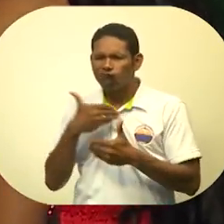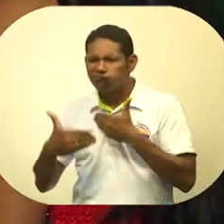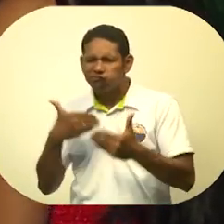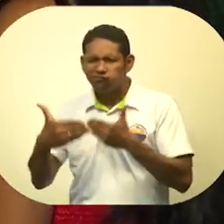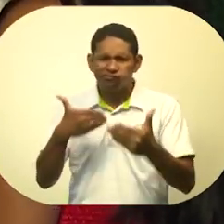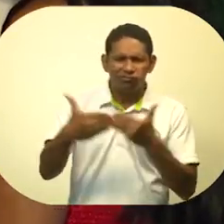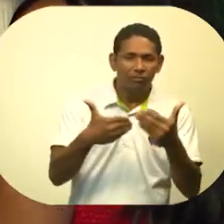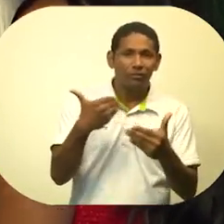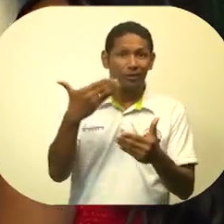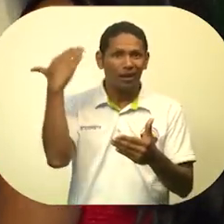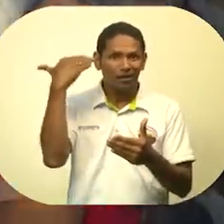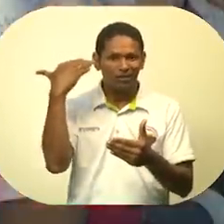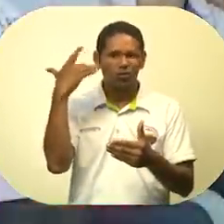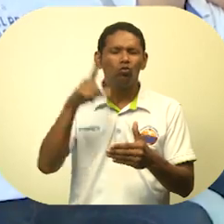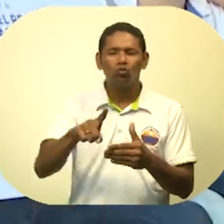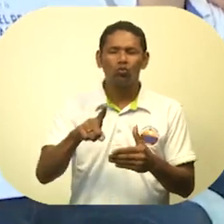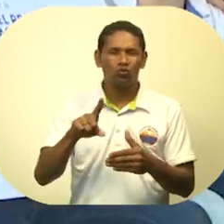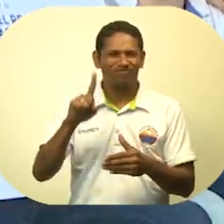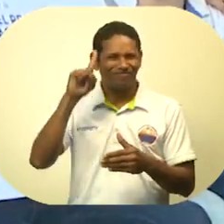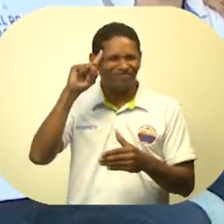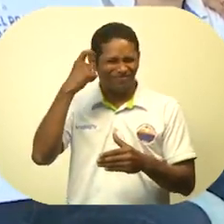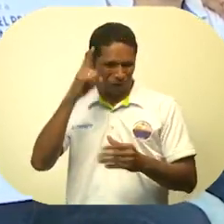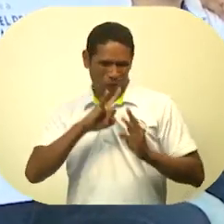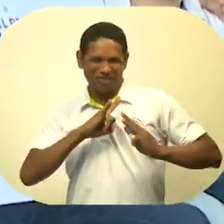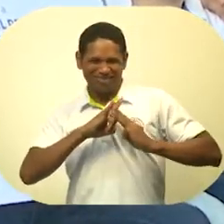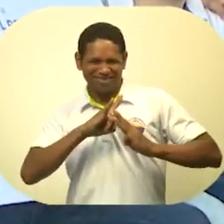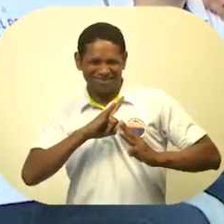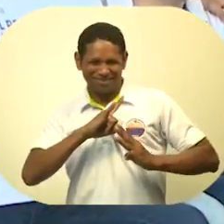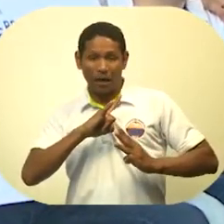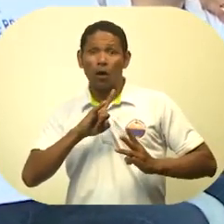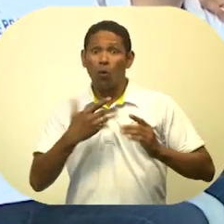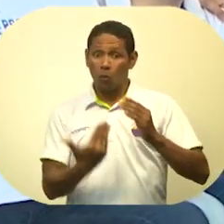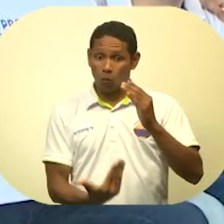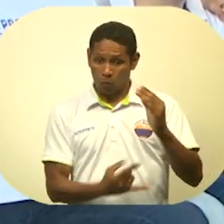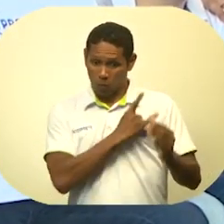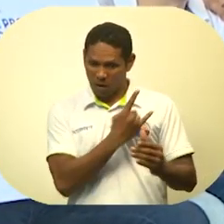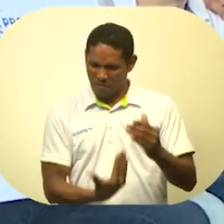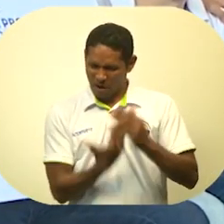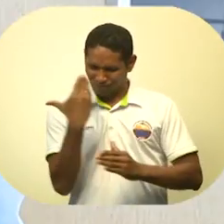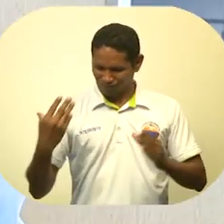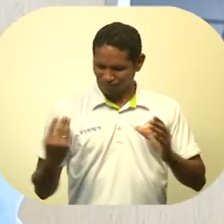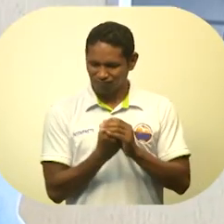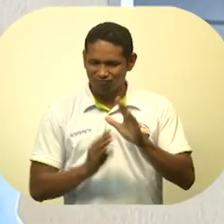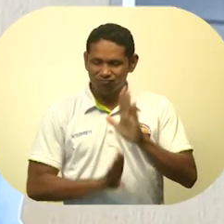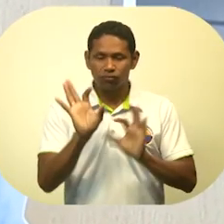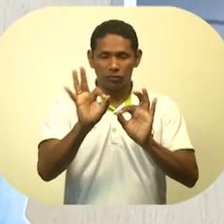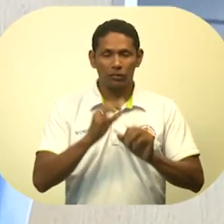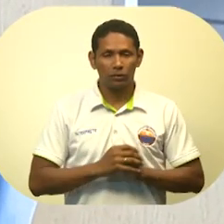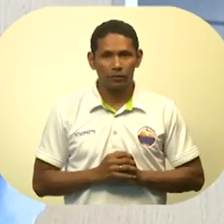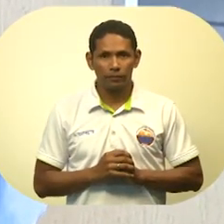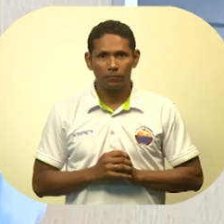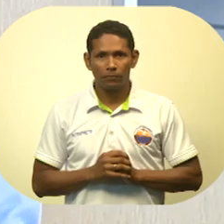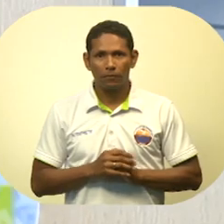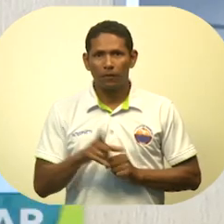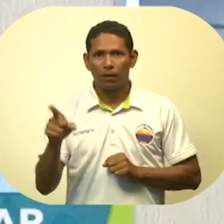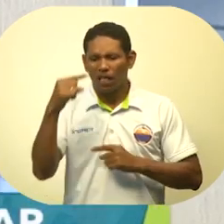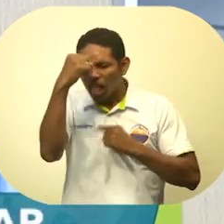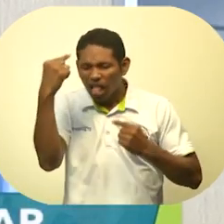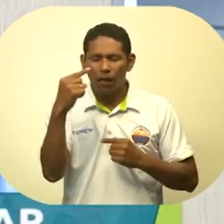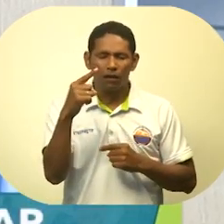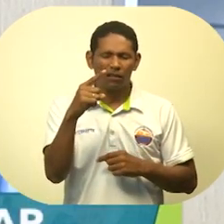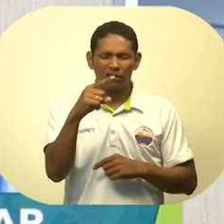Vera Salazar en su gobierno por una universidad más incluyente e innovadora. Jamás se rindan, nunca